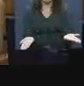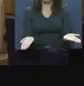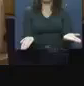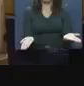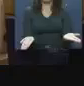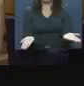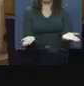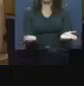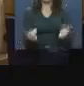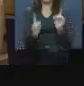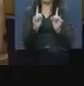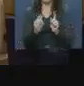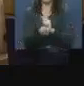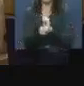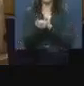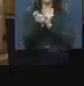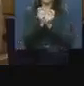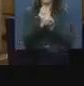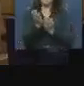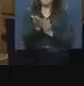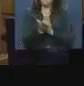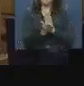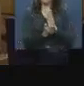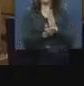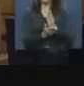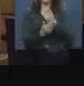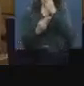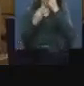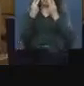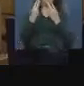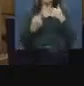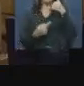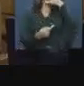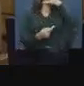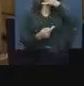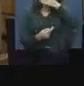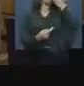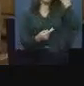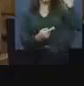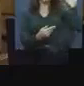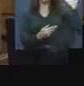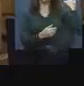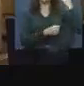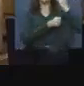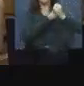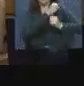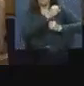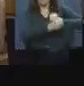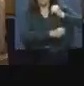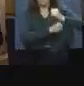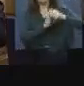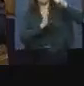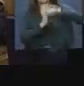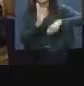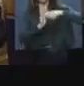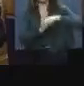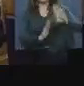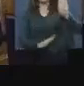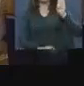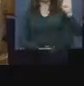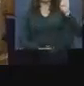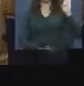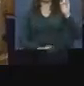de que ciertos cambios comiencen a ver la luz después de tanto tiempo de permanecer sumergidos en años y meses de promesas que no llegan